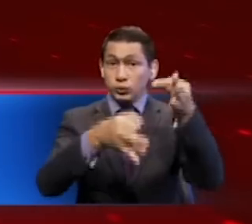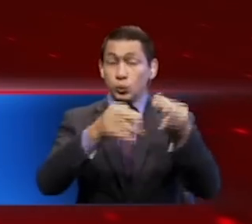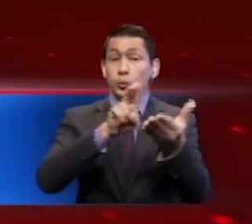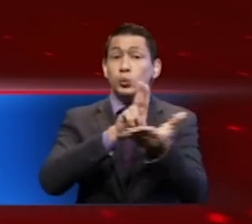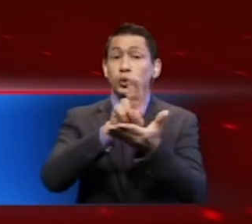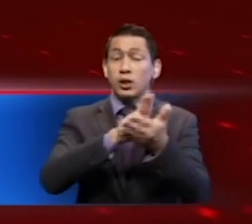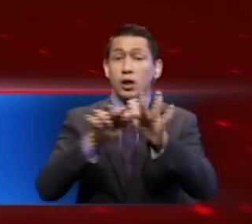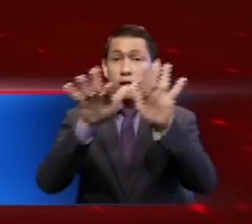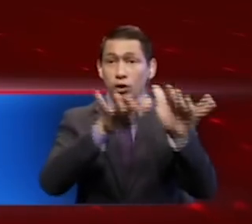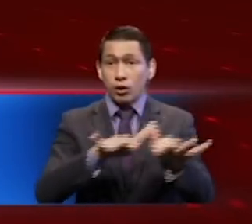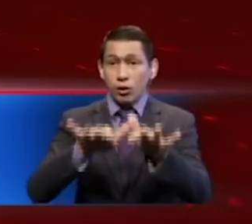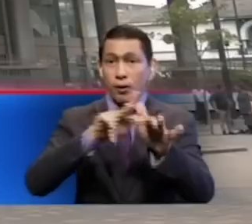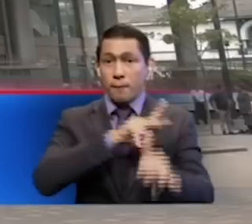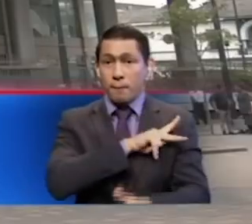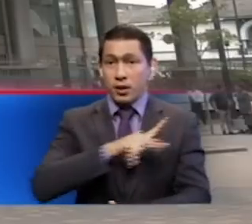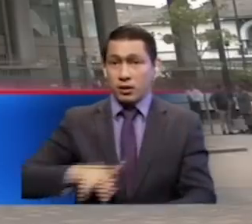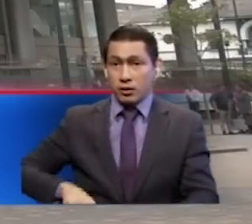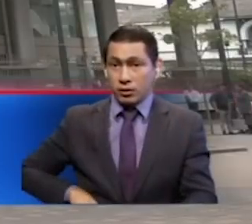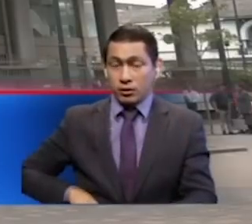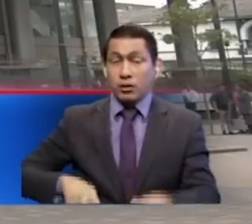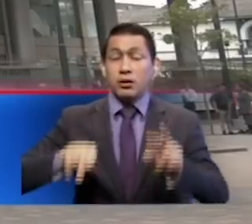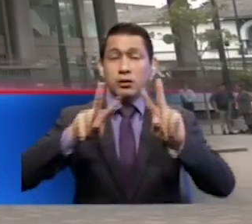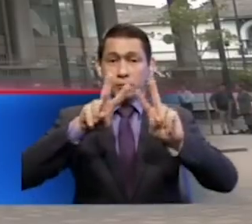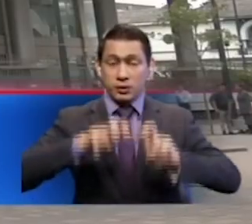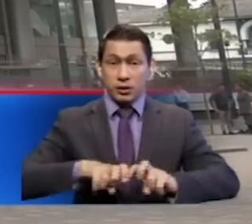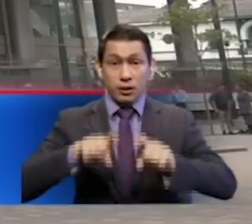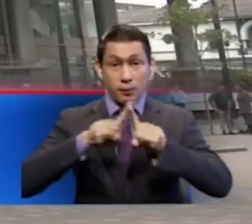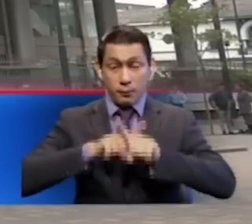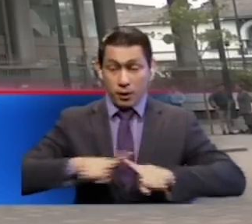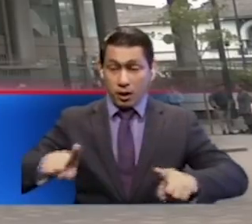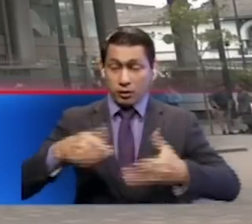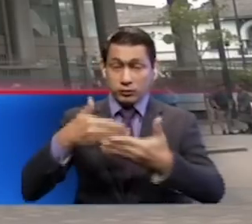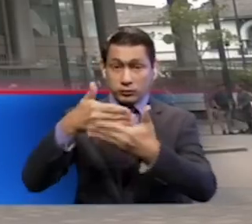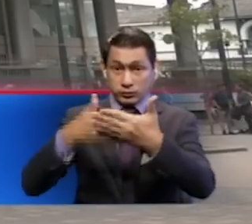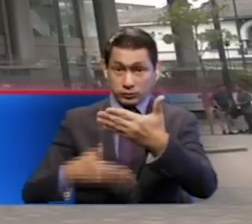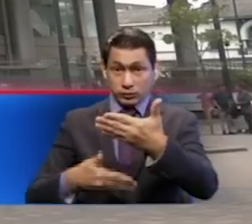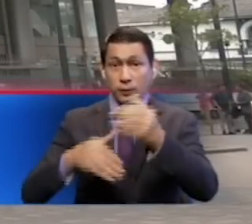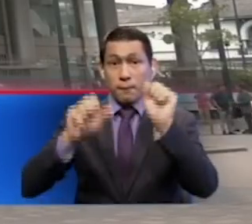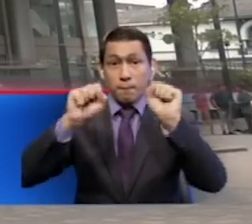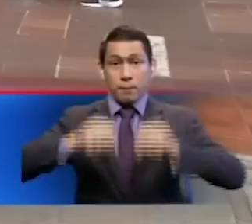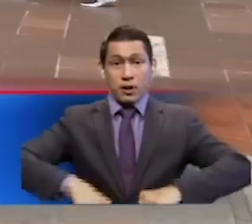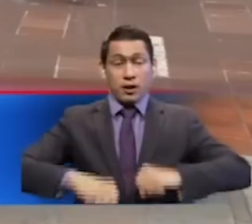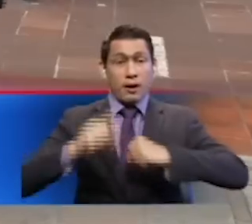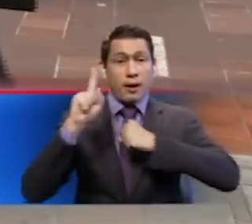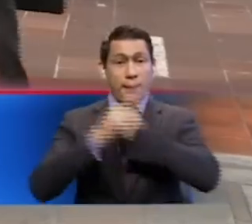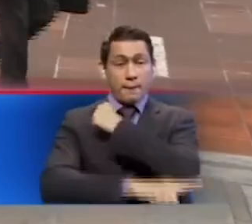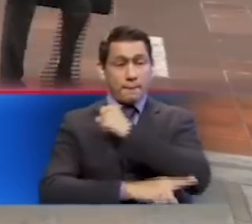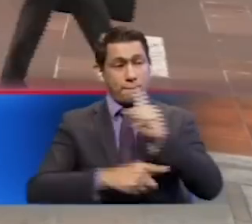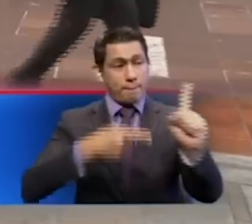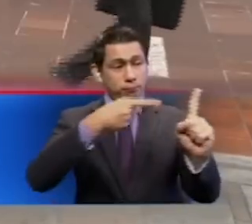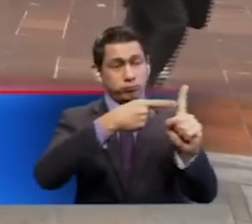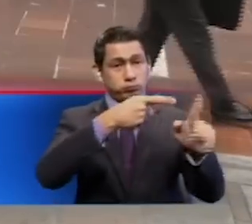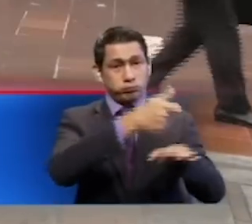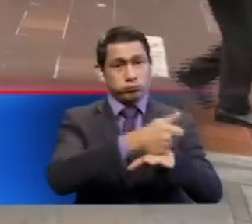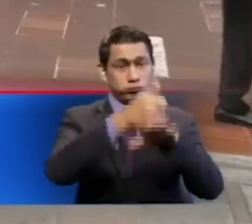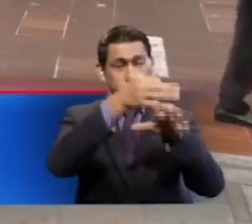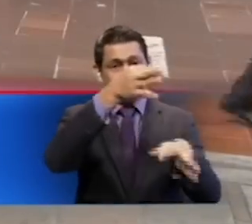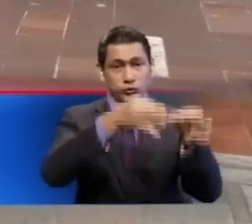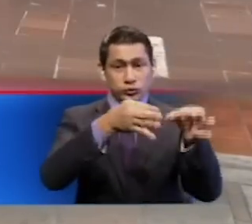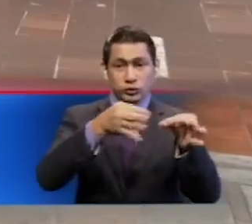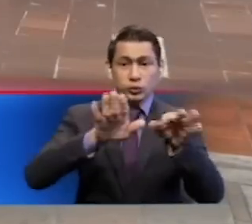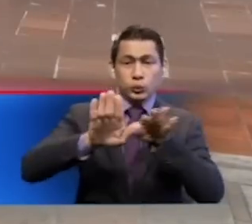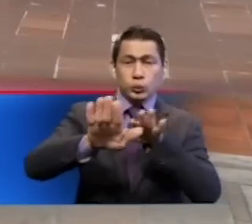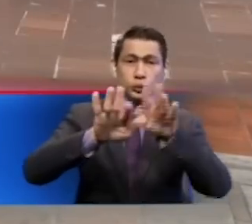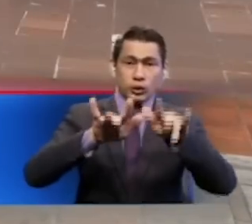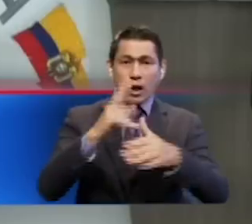se investigará en los próximos meses. En el informe piden la suspensión por 90 días para Poma y su secretario, Richard